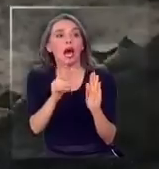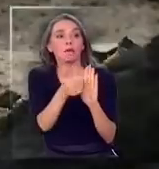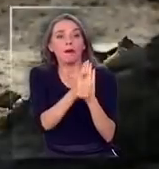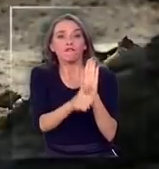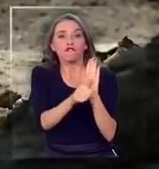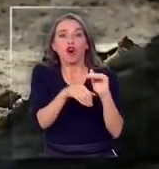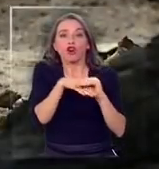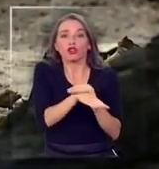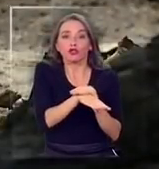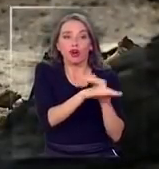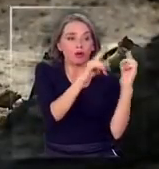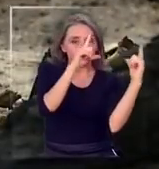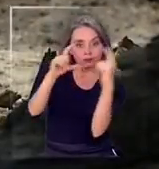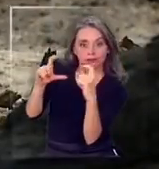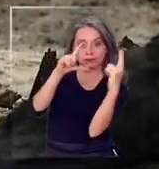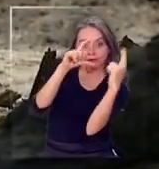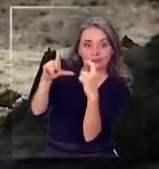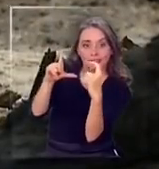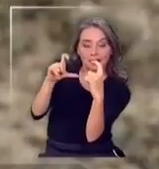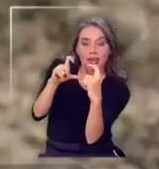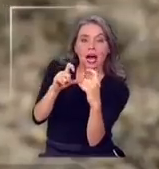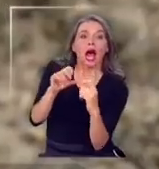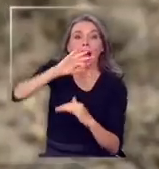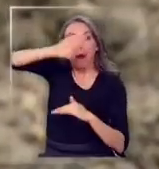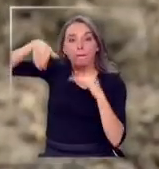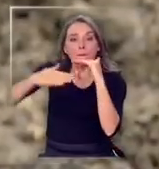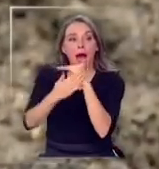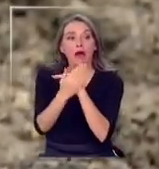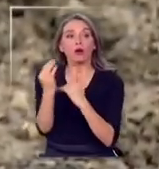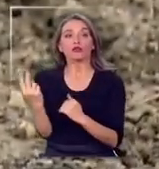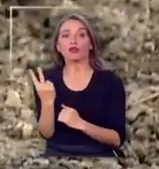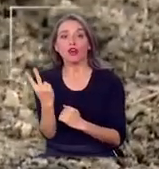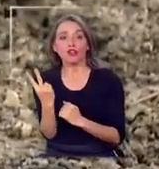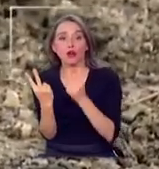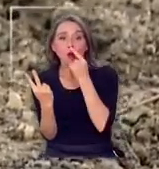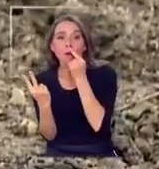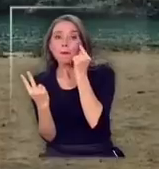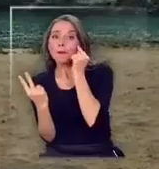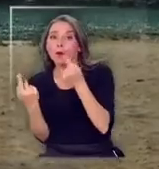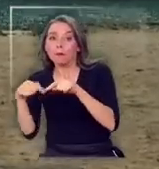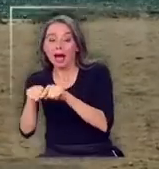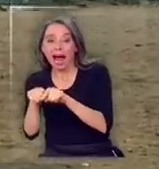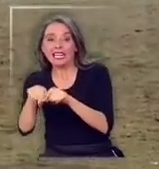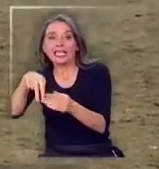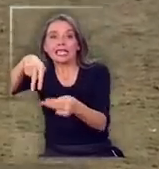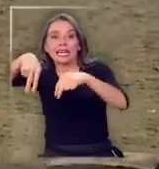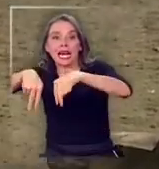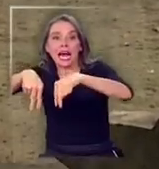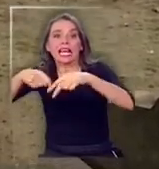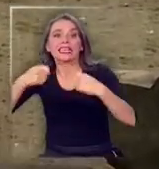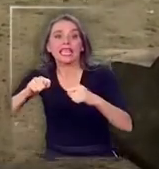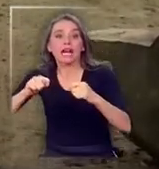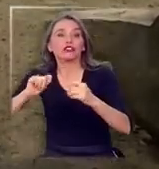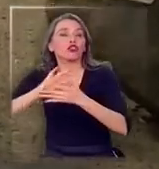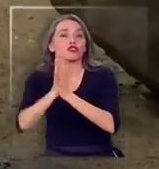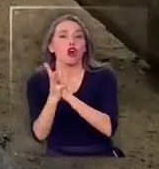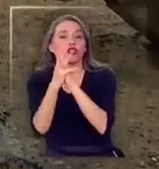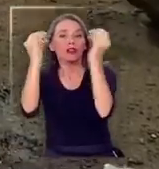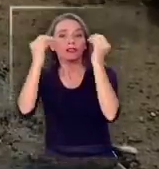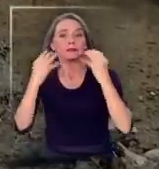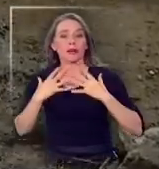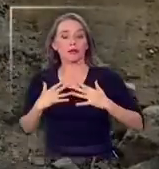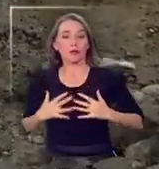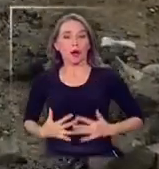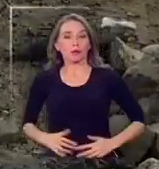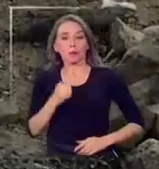fotos, registros de una madrugada que ayudan a situar a la pareja en el lugar donde intentaron hacer desaparecer por completo el